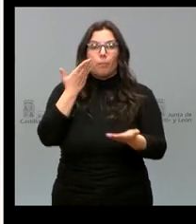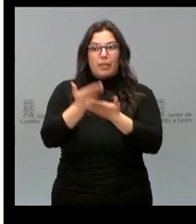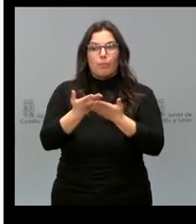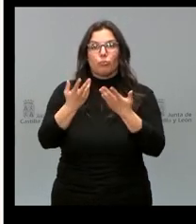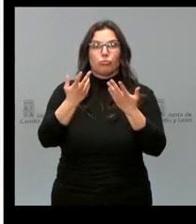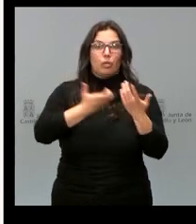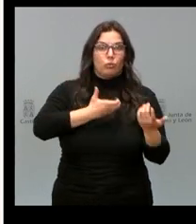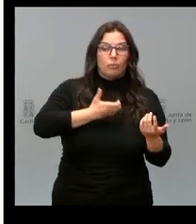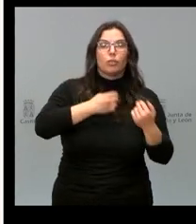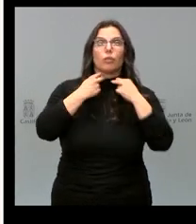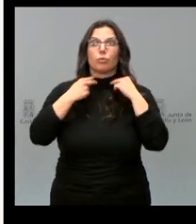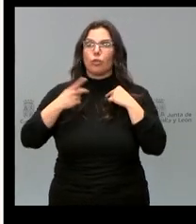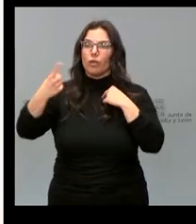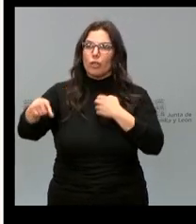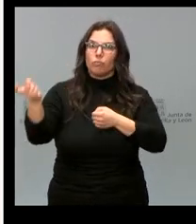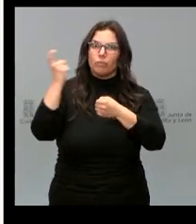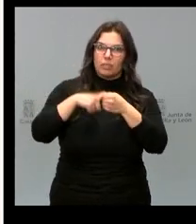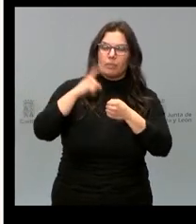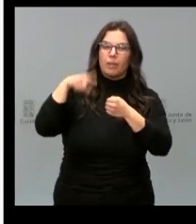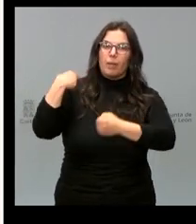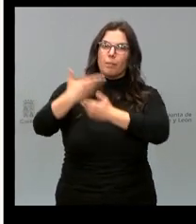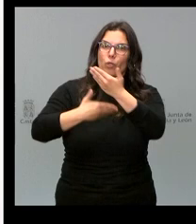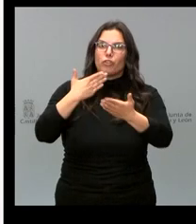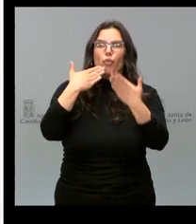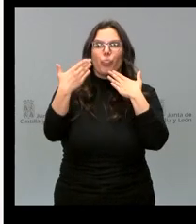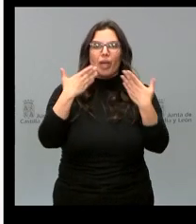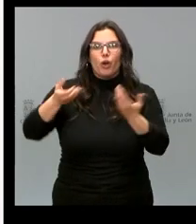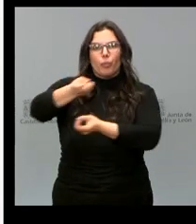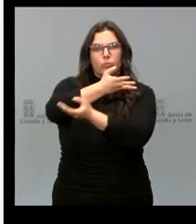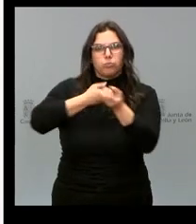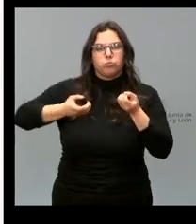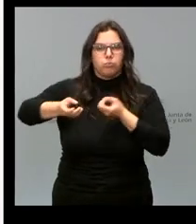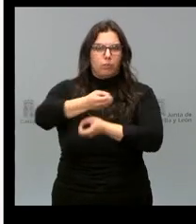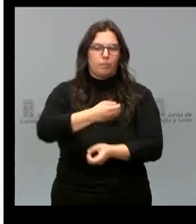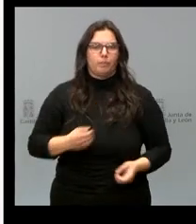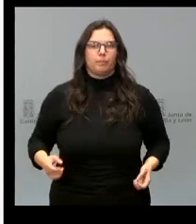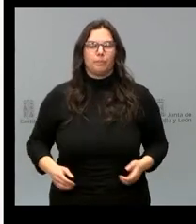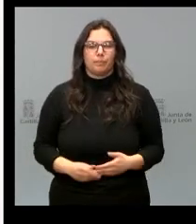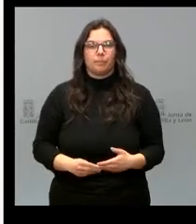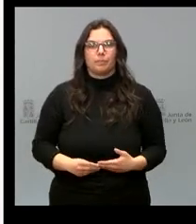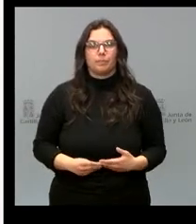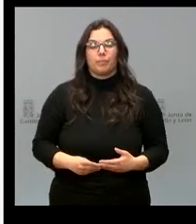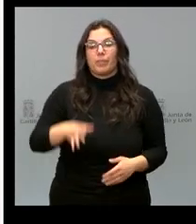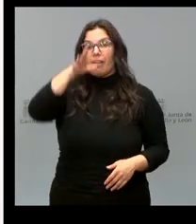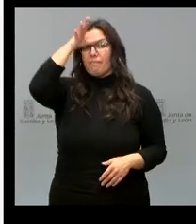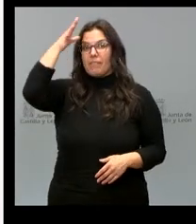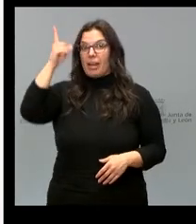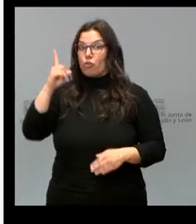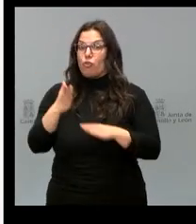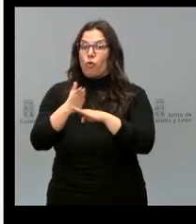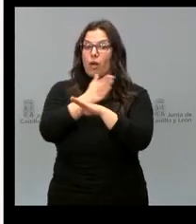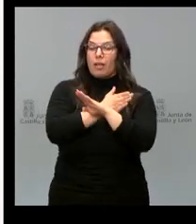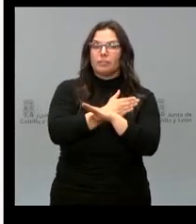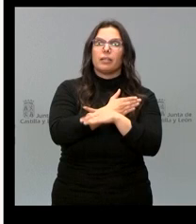corporaciones locales a que se sumen a este proceso de diálogo y de participación. Antes de verano